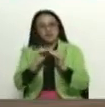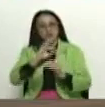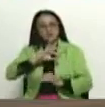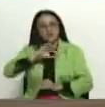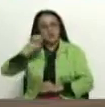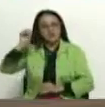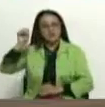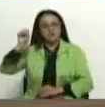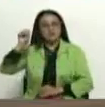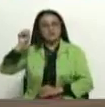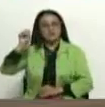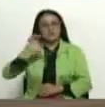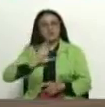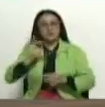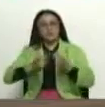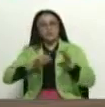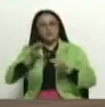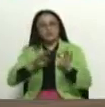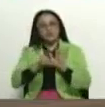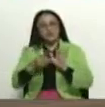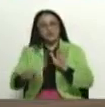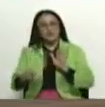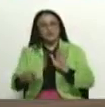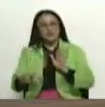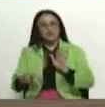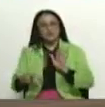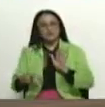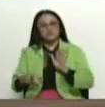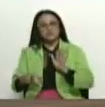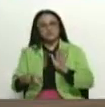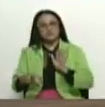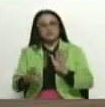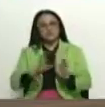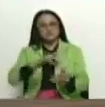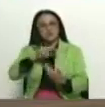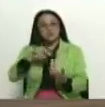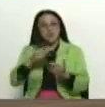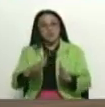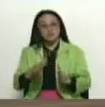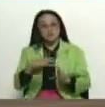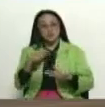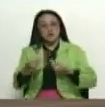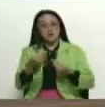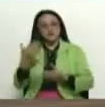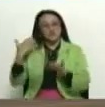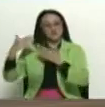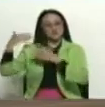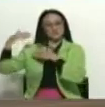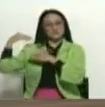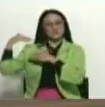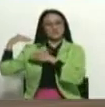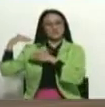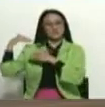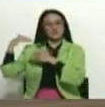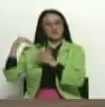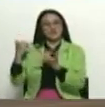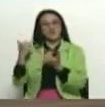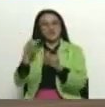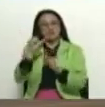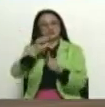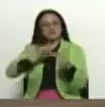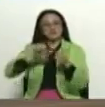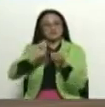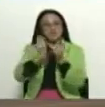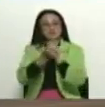socialista, de justicia y de derecho, que nuestra revolución construyó en su momento y que